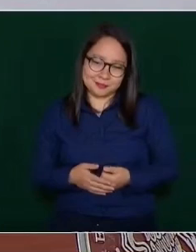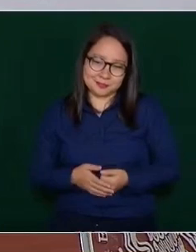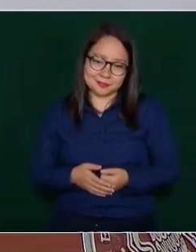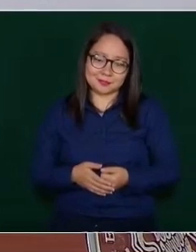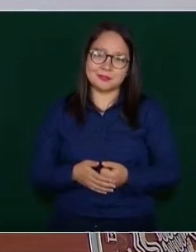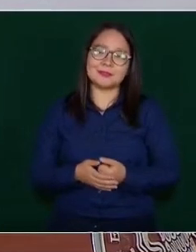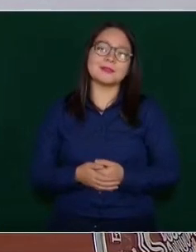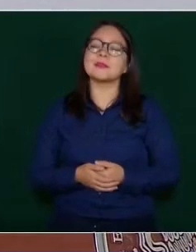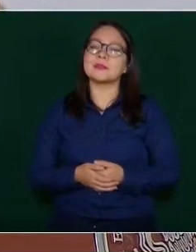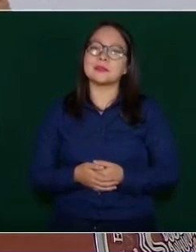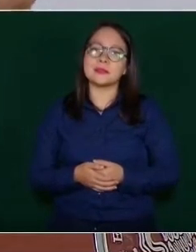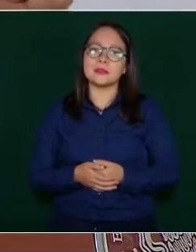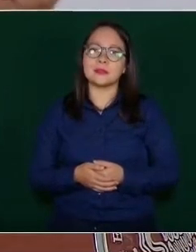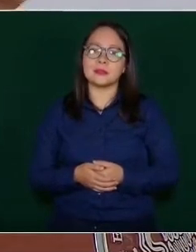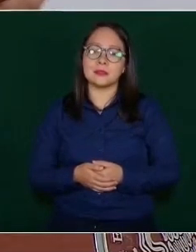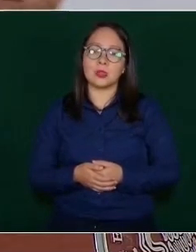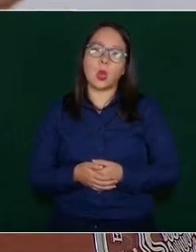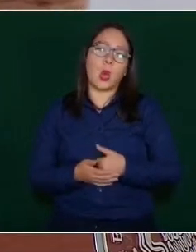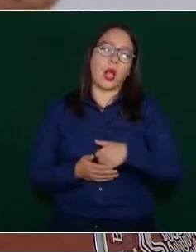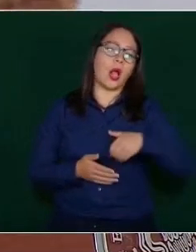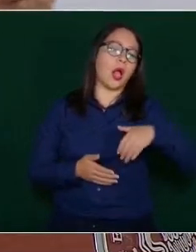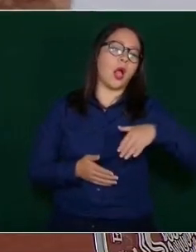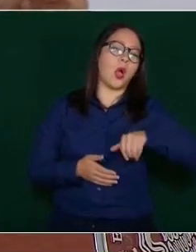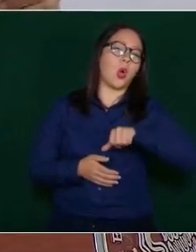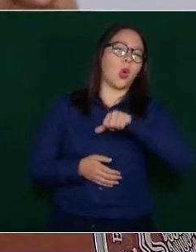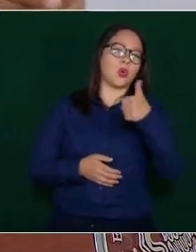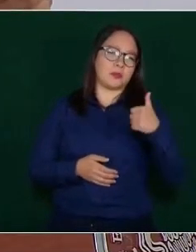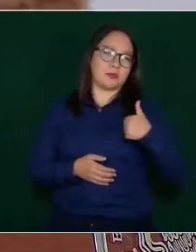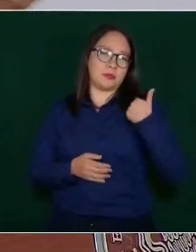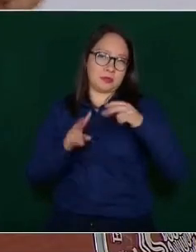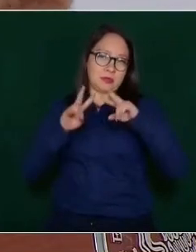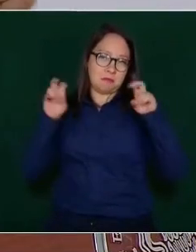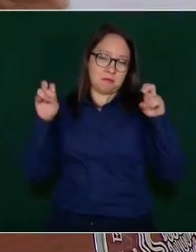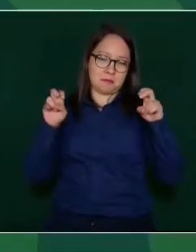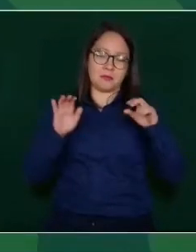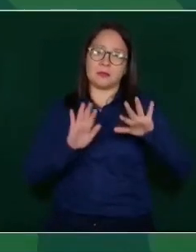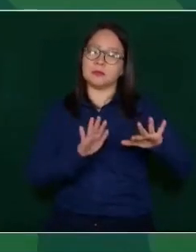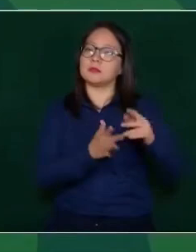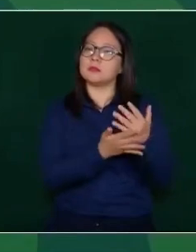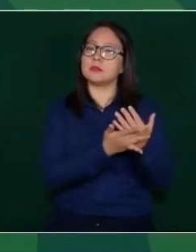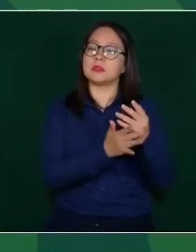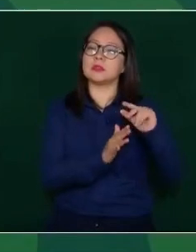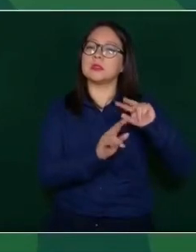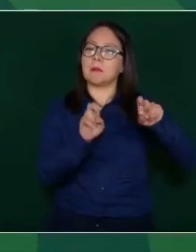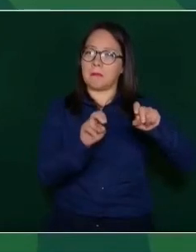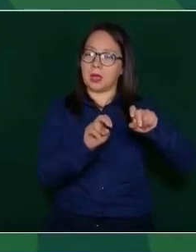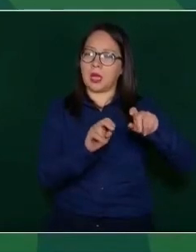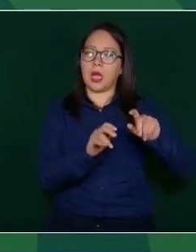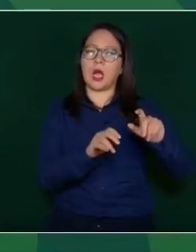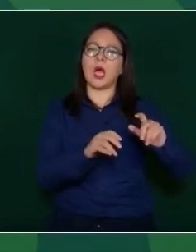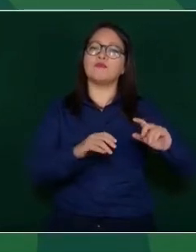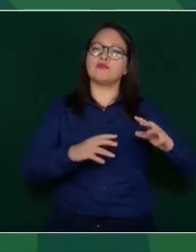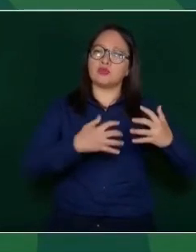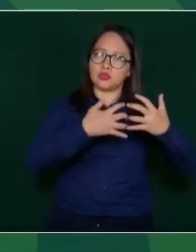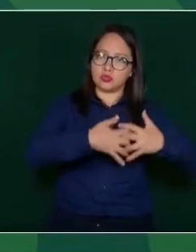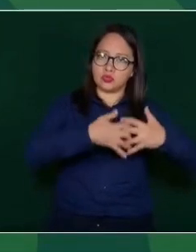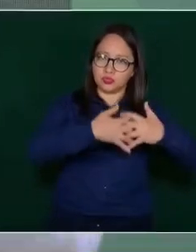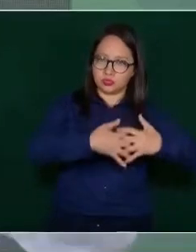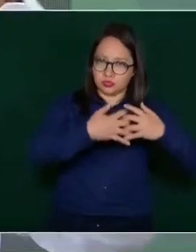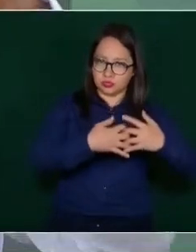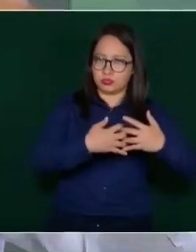Como iniciaron otra campaña, que quiero aprovechar esto. Bueno, termino nada más con este asunto de la refinería, decir